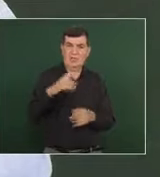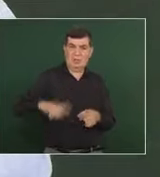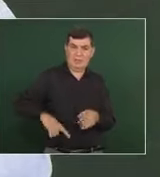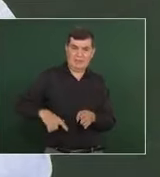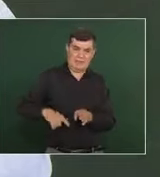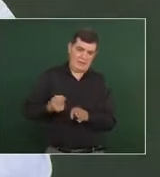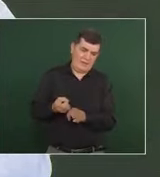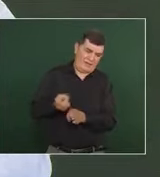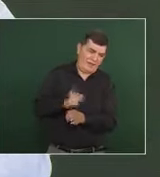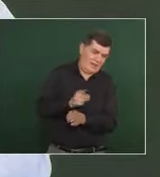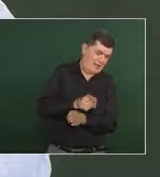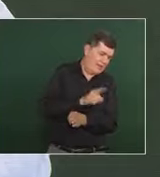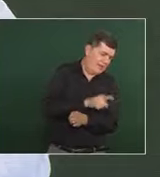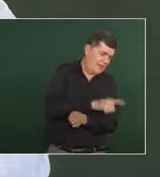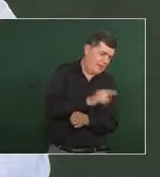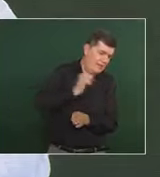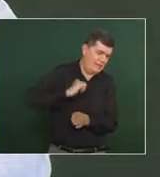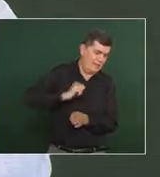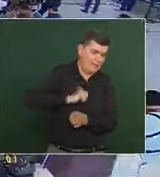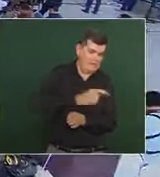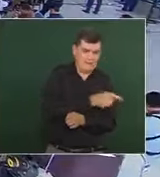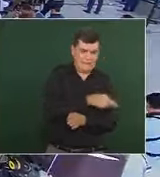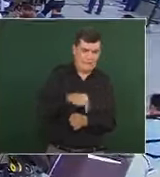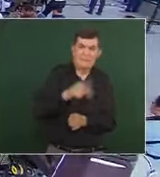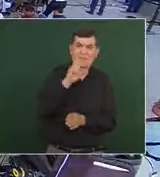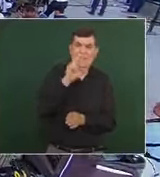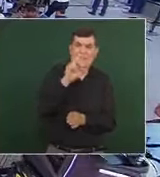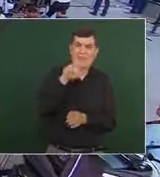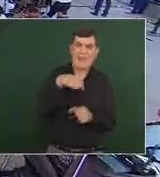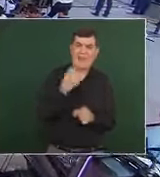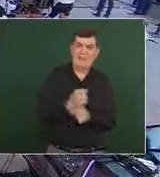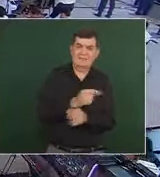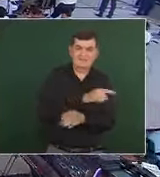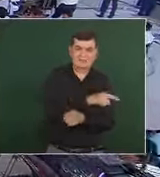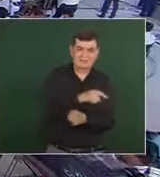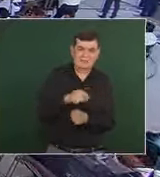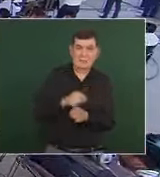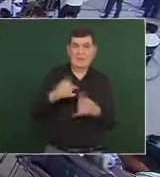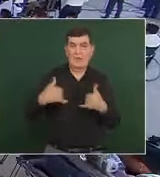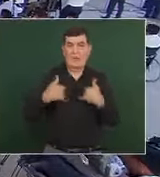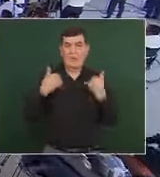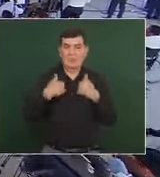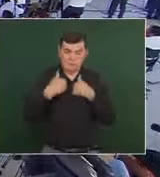anteriores, en 30 años, destinaron a los